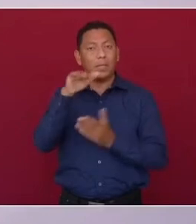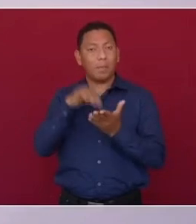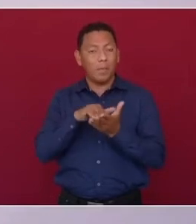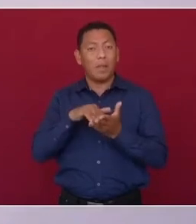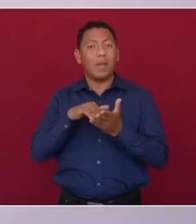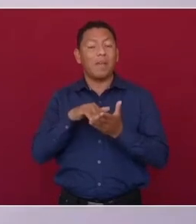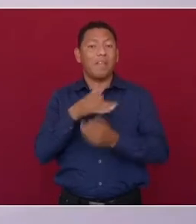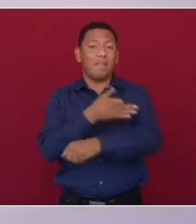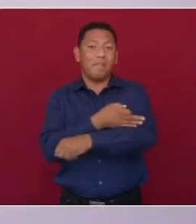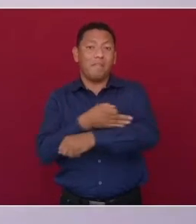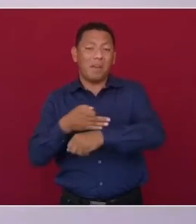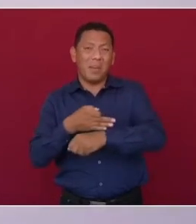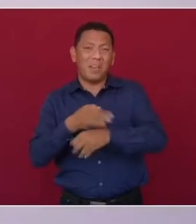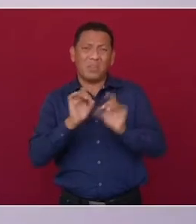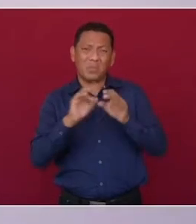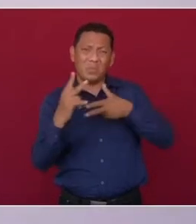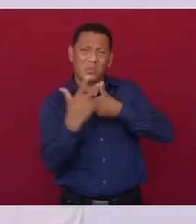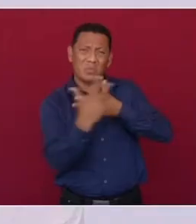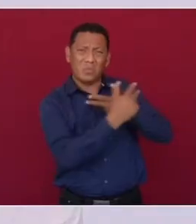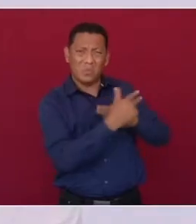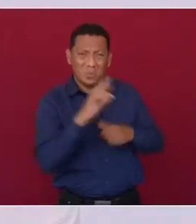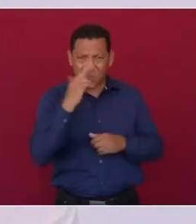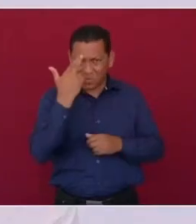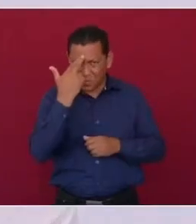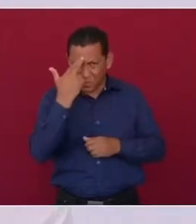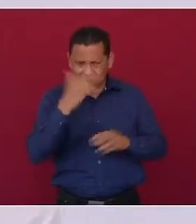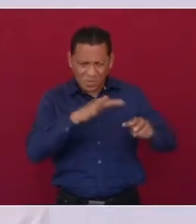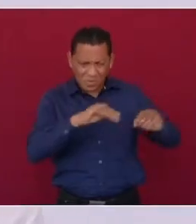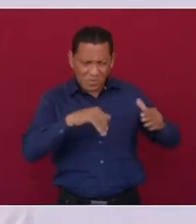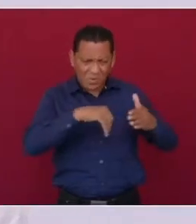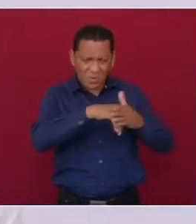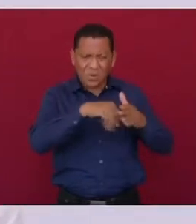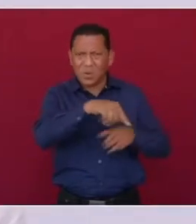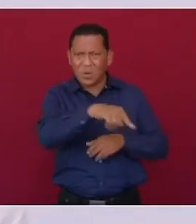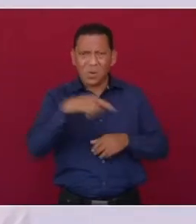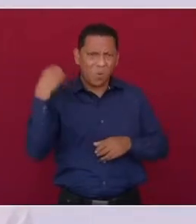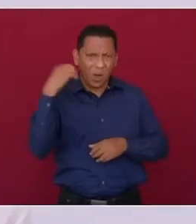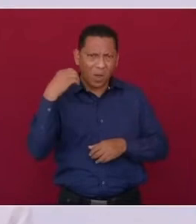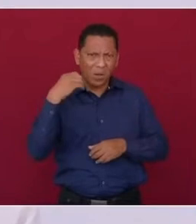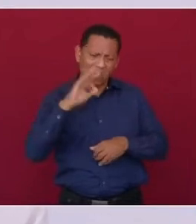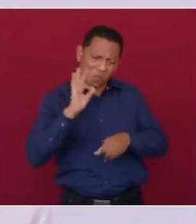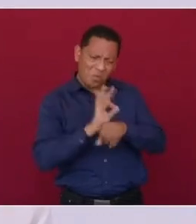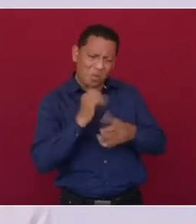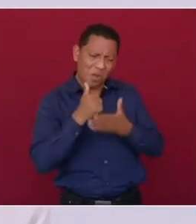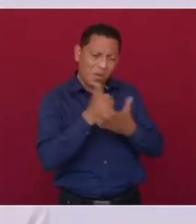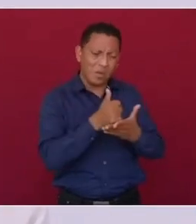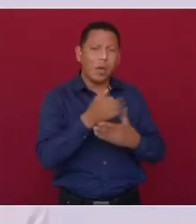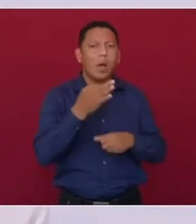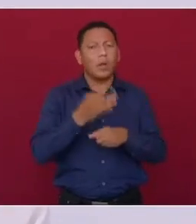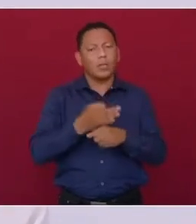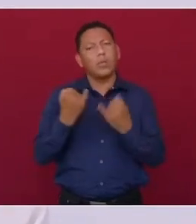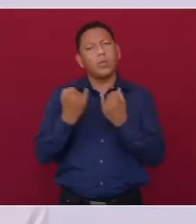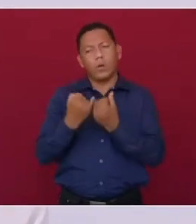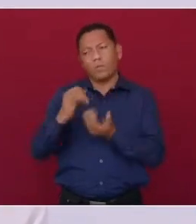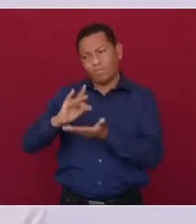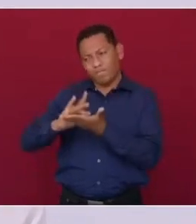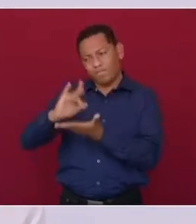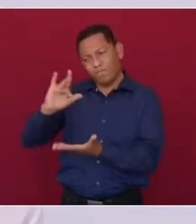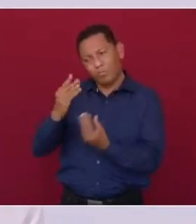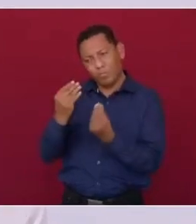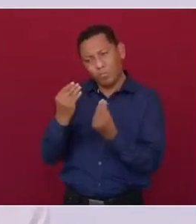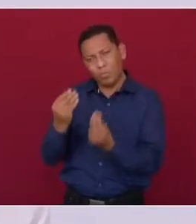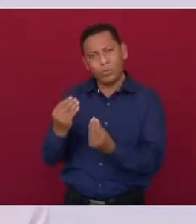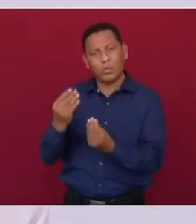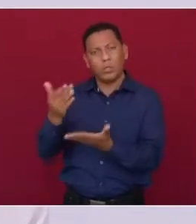afectadas por el huracán Ágata en la costa de Oaxaca. Aprovecho para agradecer